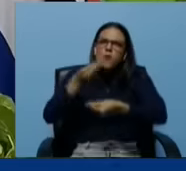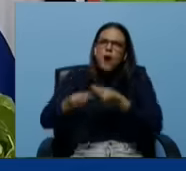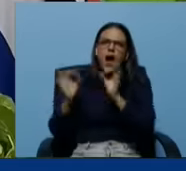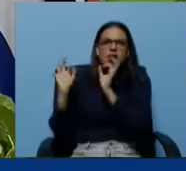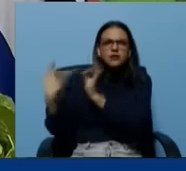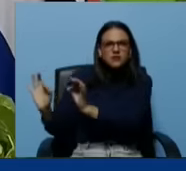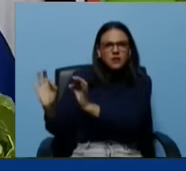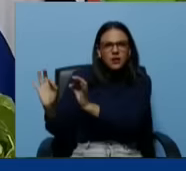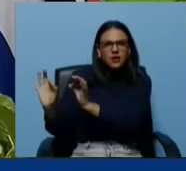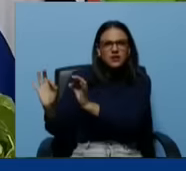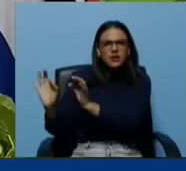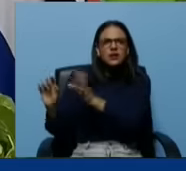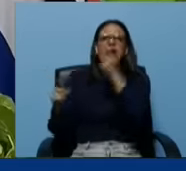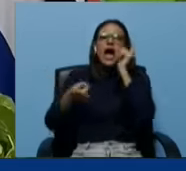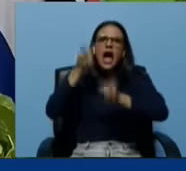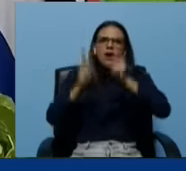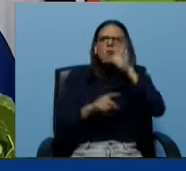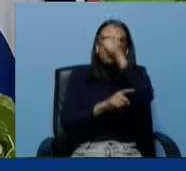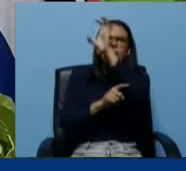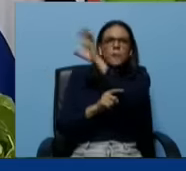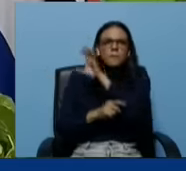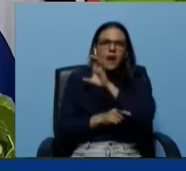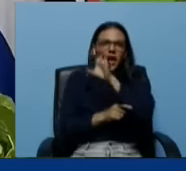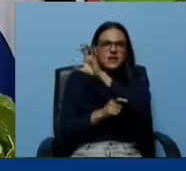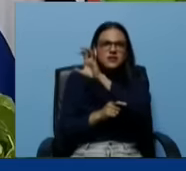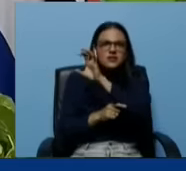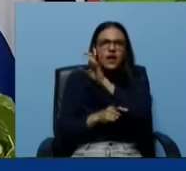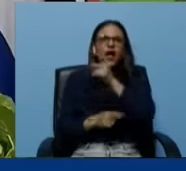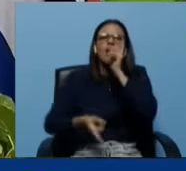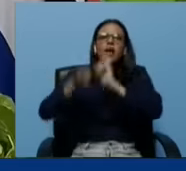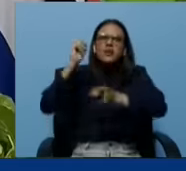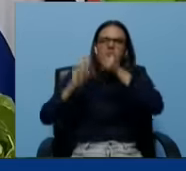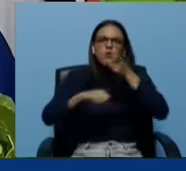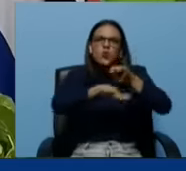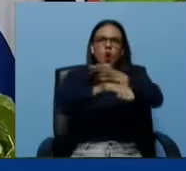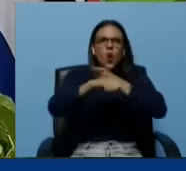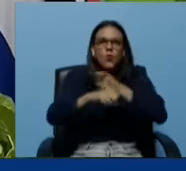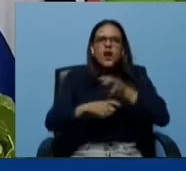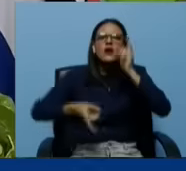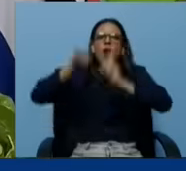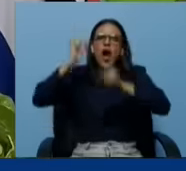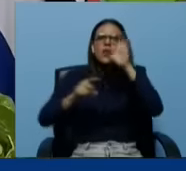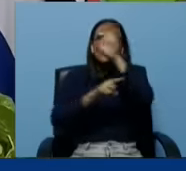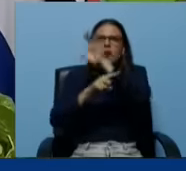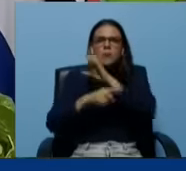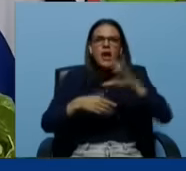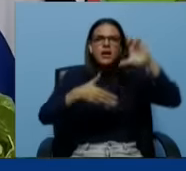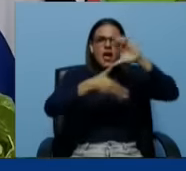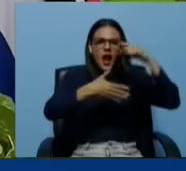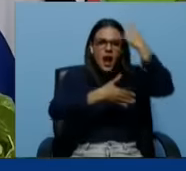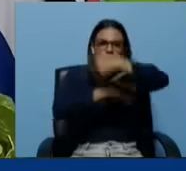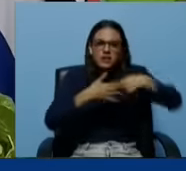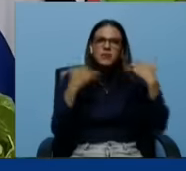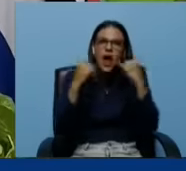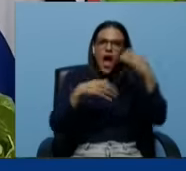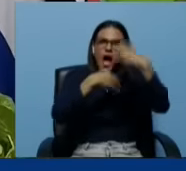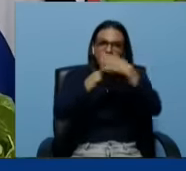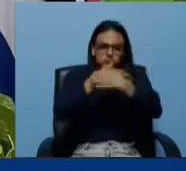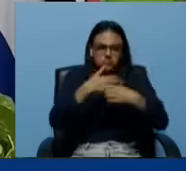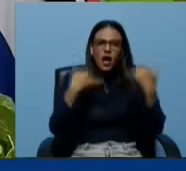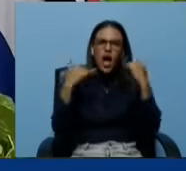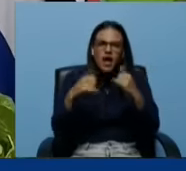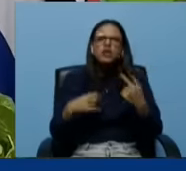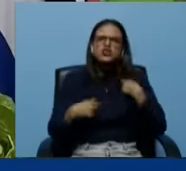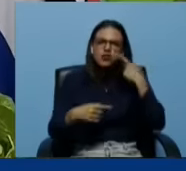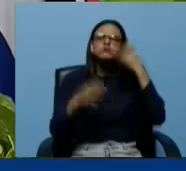de países, de gobiernos de países latinoamericanos, porque estoy seguro,